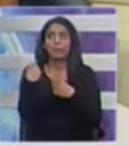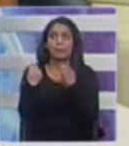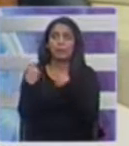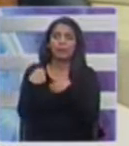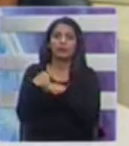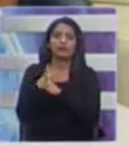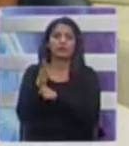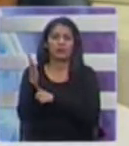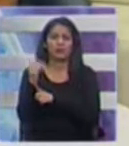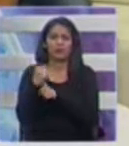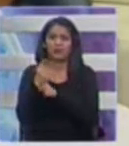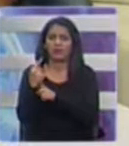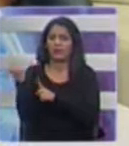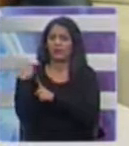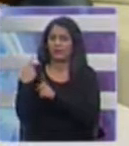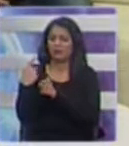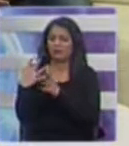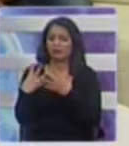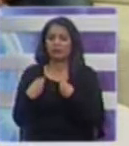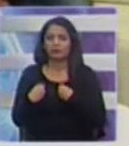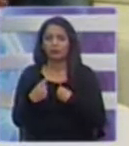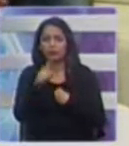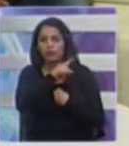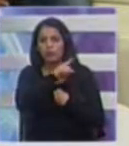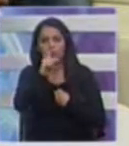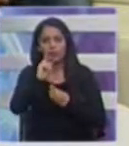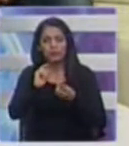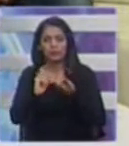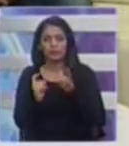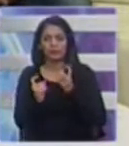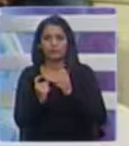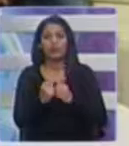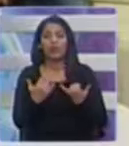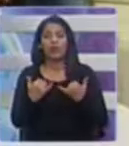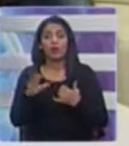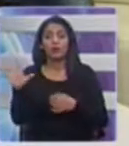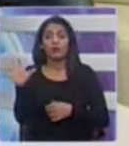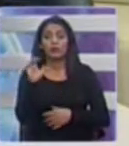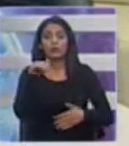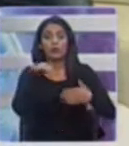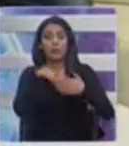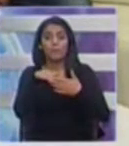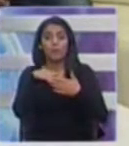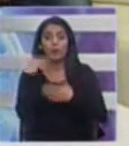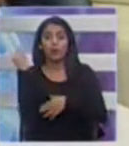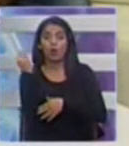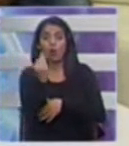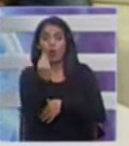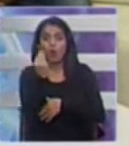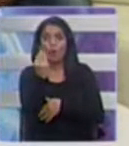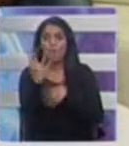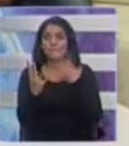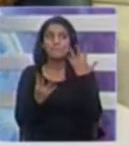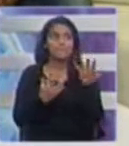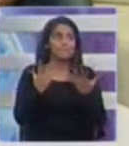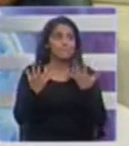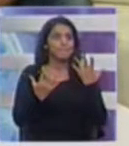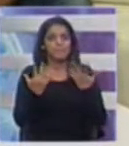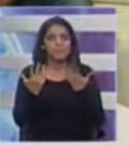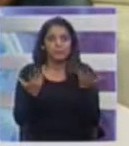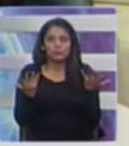la Ley Intercultural Bilingüe y también el Código de Ingenios. Vamos a enmarcarnos en eso y vamos a tratar de impulsar las reformas